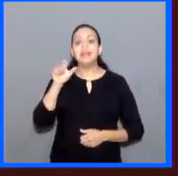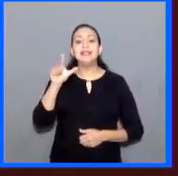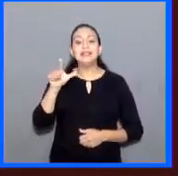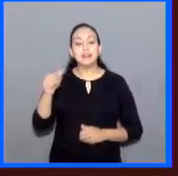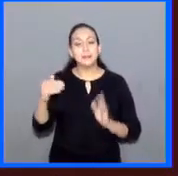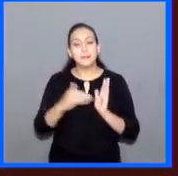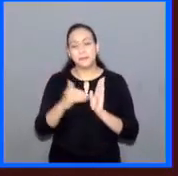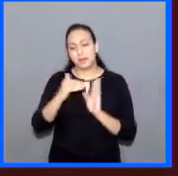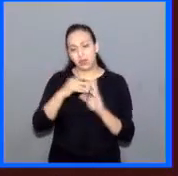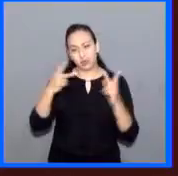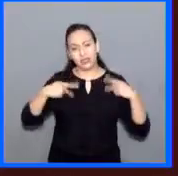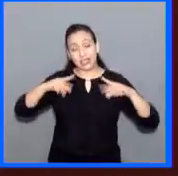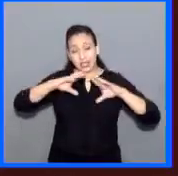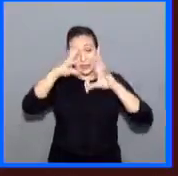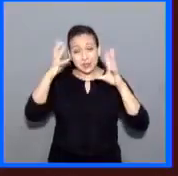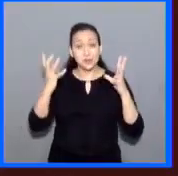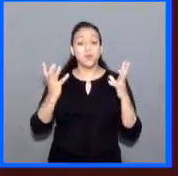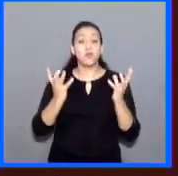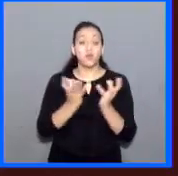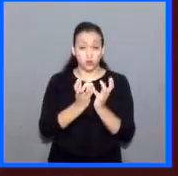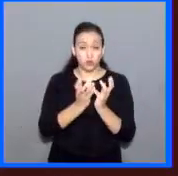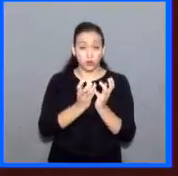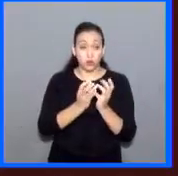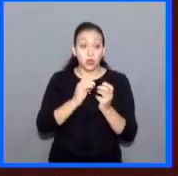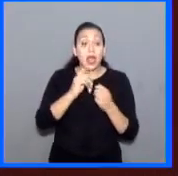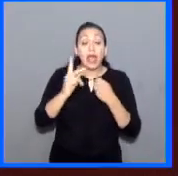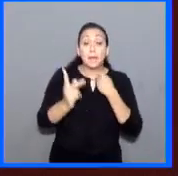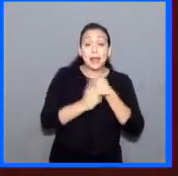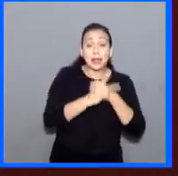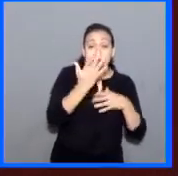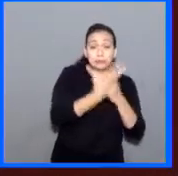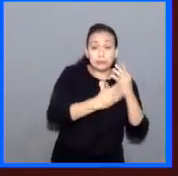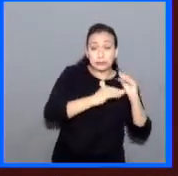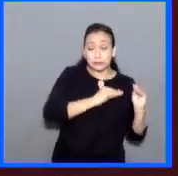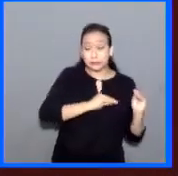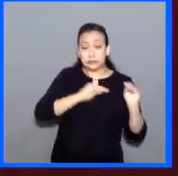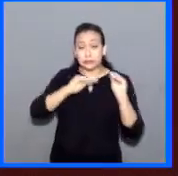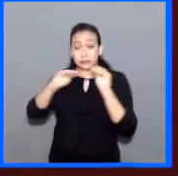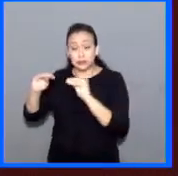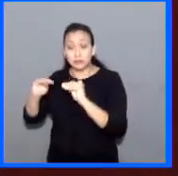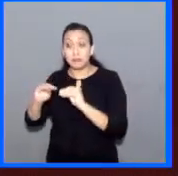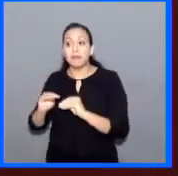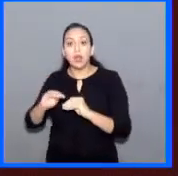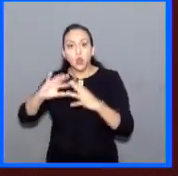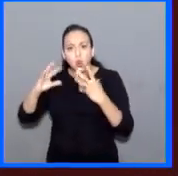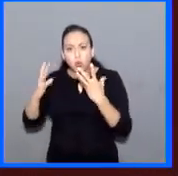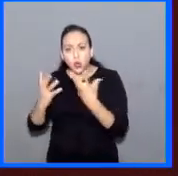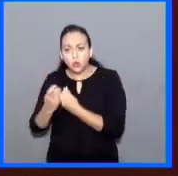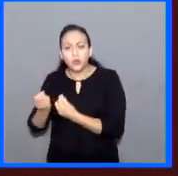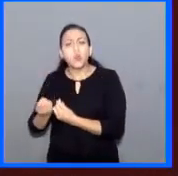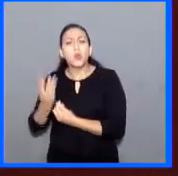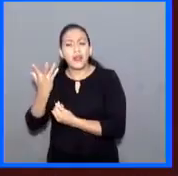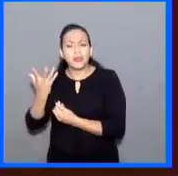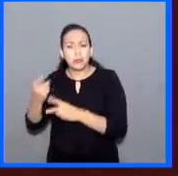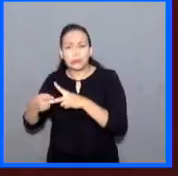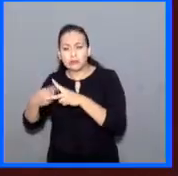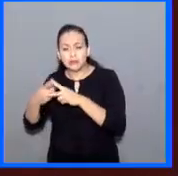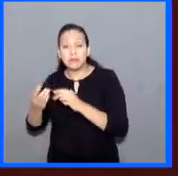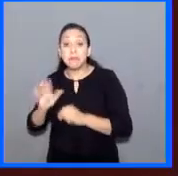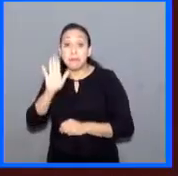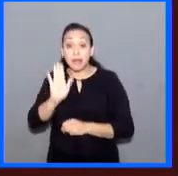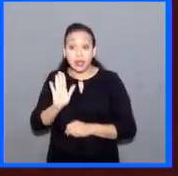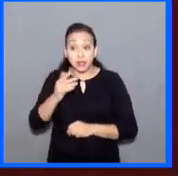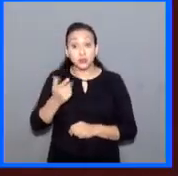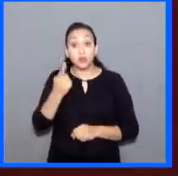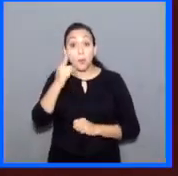en el mundo hoy desplazadas por la violencia, casi como si fuera todo México que se ha desplazado contra su voluntad. Creo